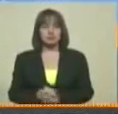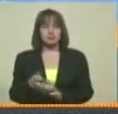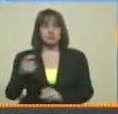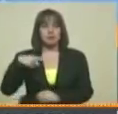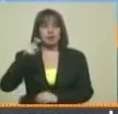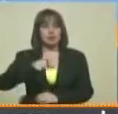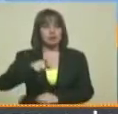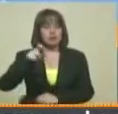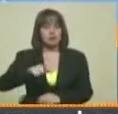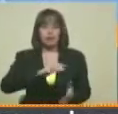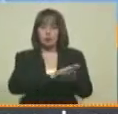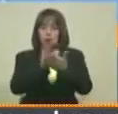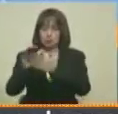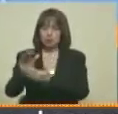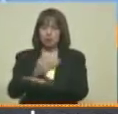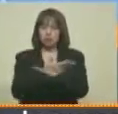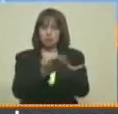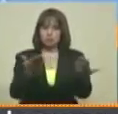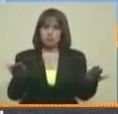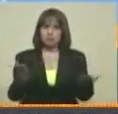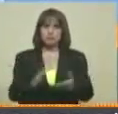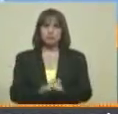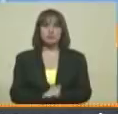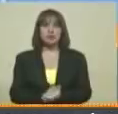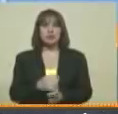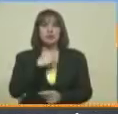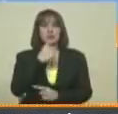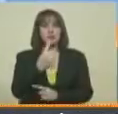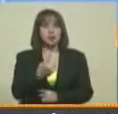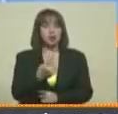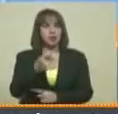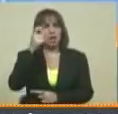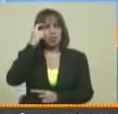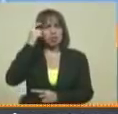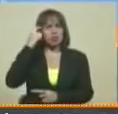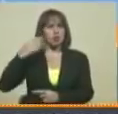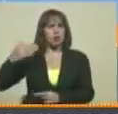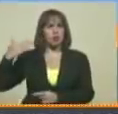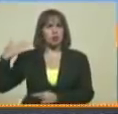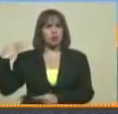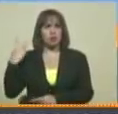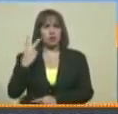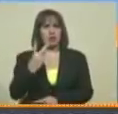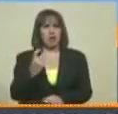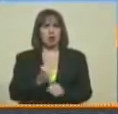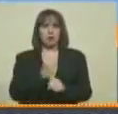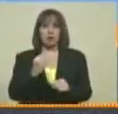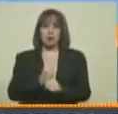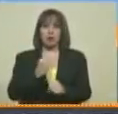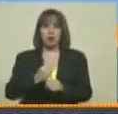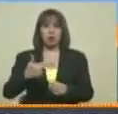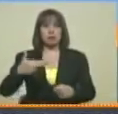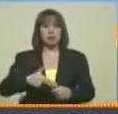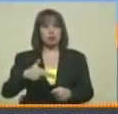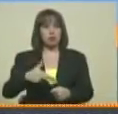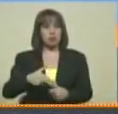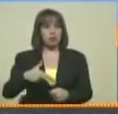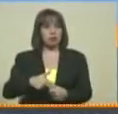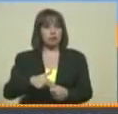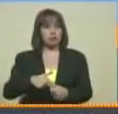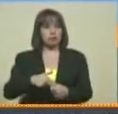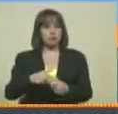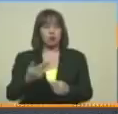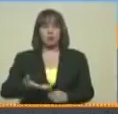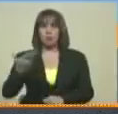Necesitamos, compañeros. Se lo dije hace dos días a los trabajadores petroleros, una gran